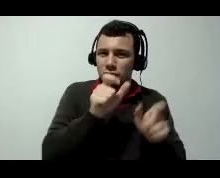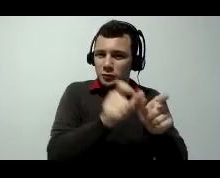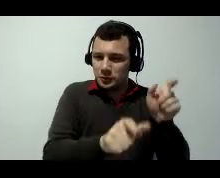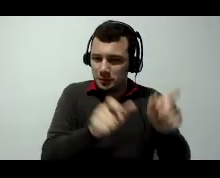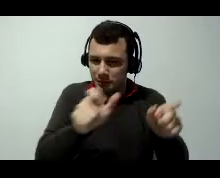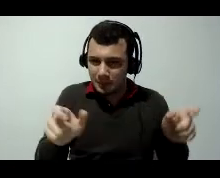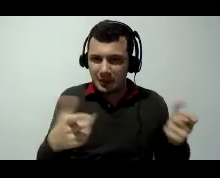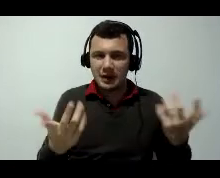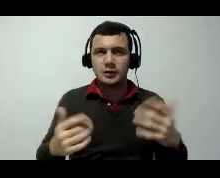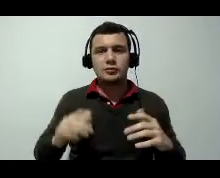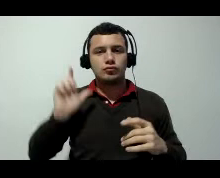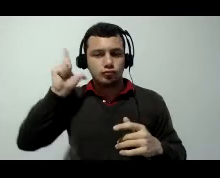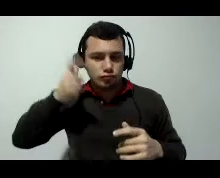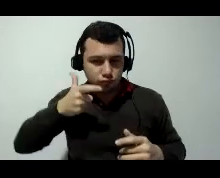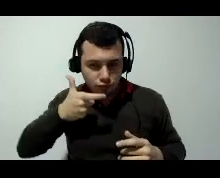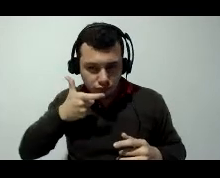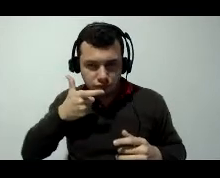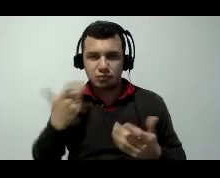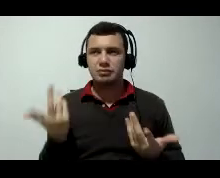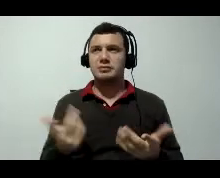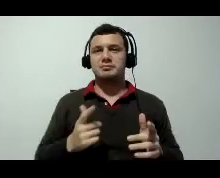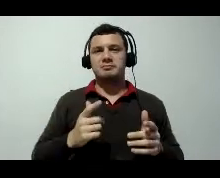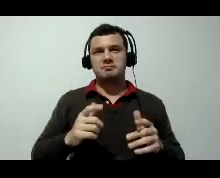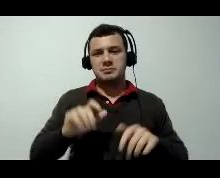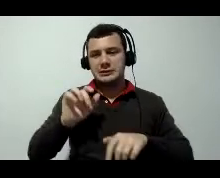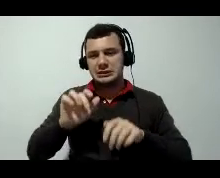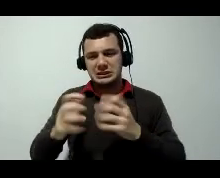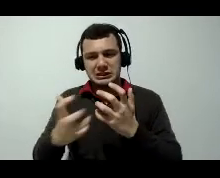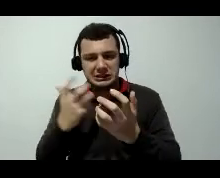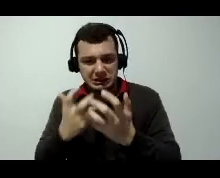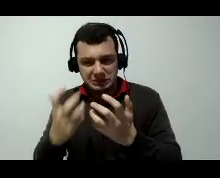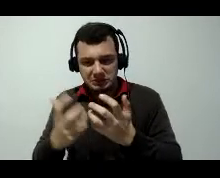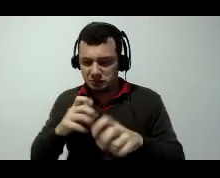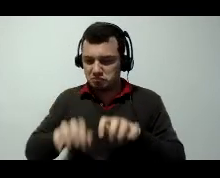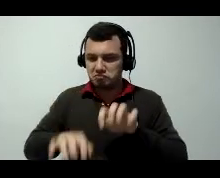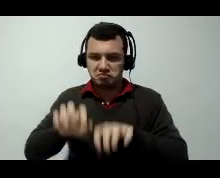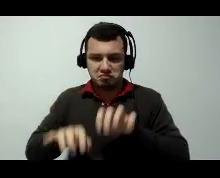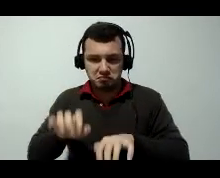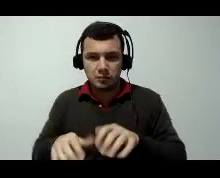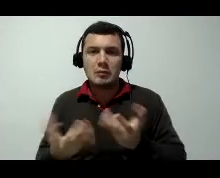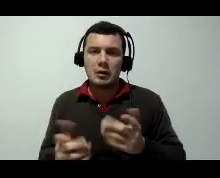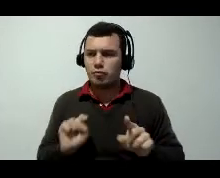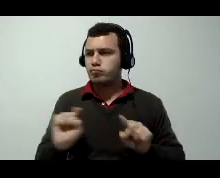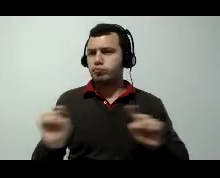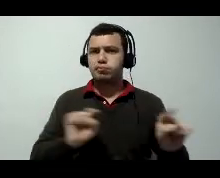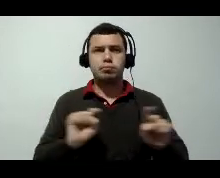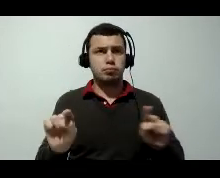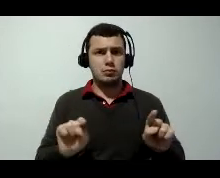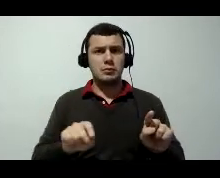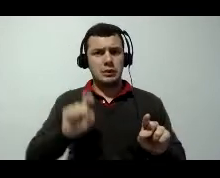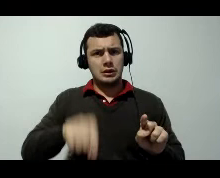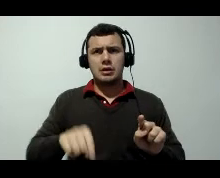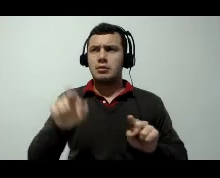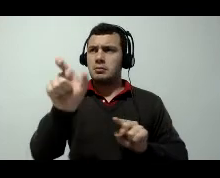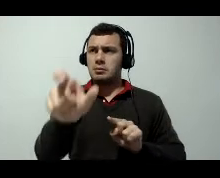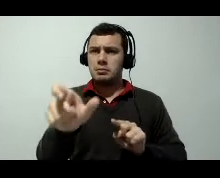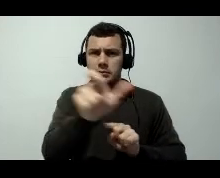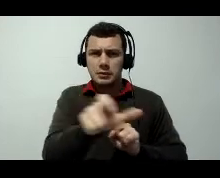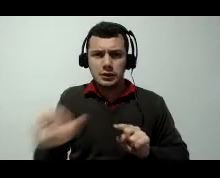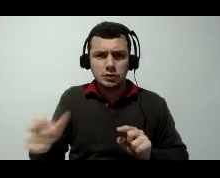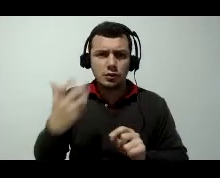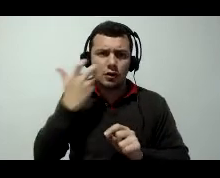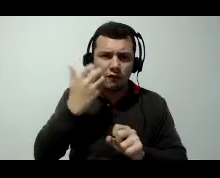tengo apartados de la atención médica y los encuentro en un lugar donde no ingresan ni pacientes, ni familiares,